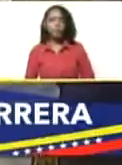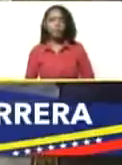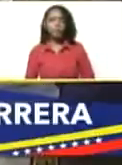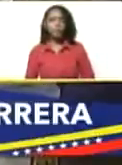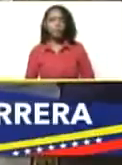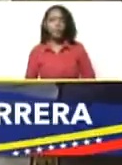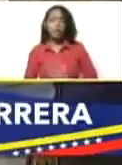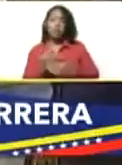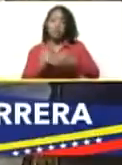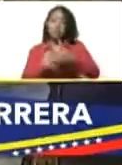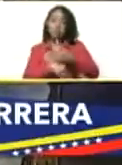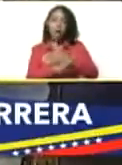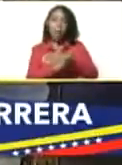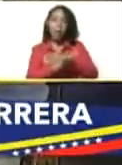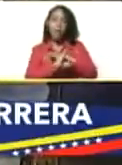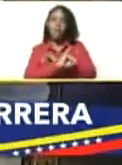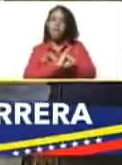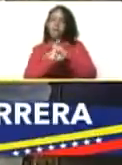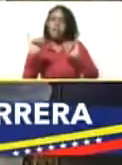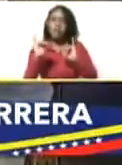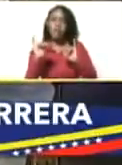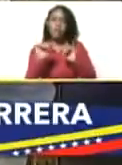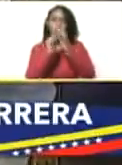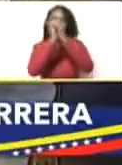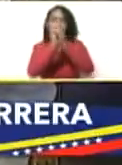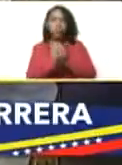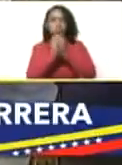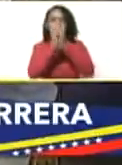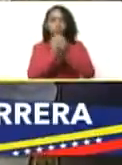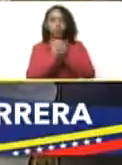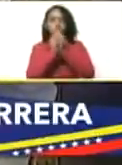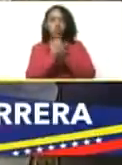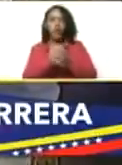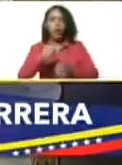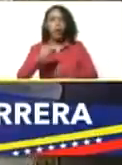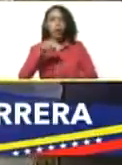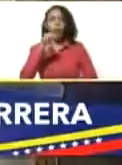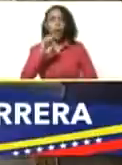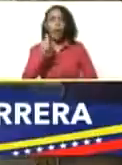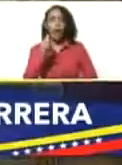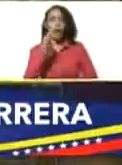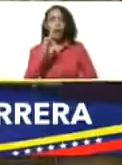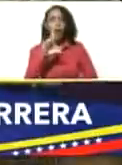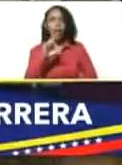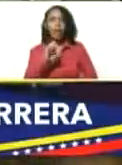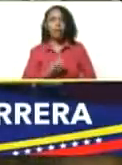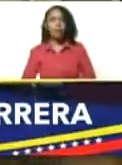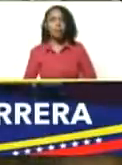Vamos a terminar con una plegaria por Earle.